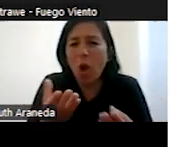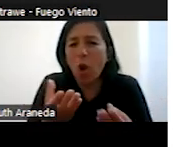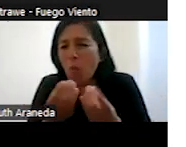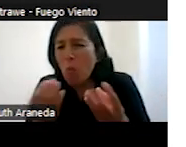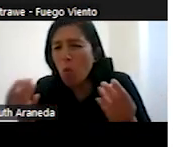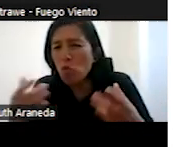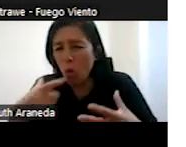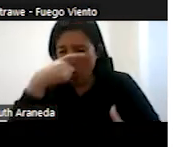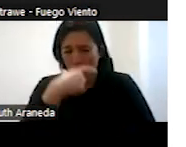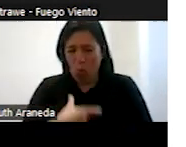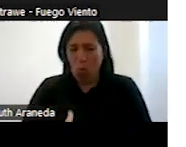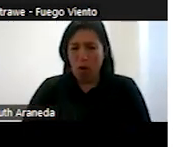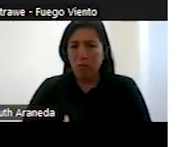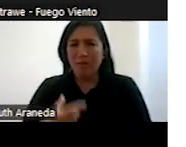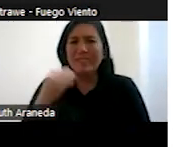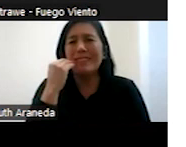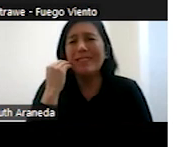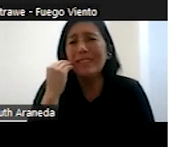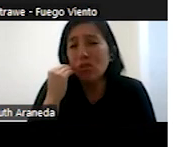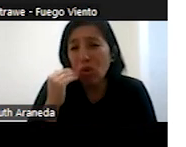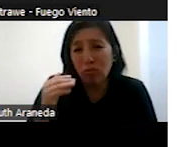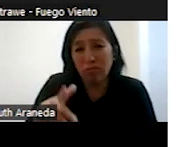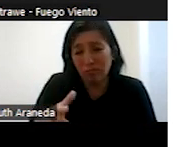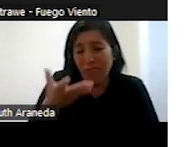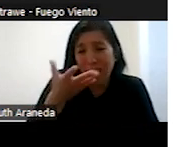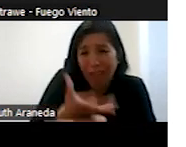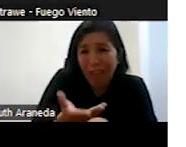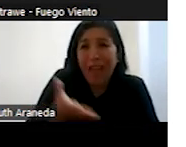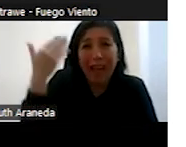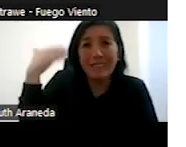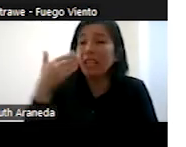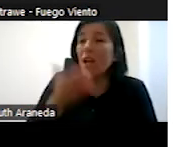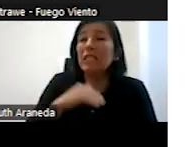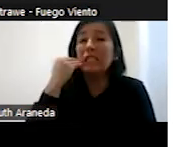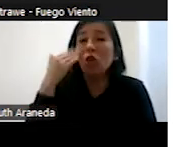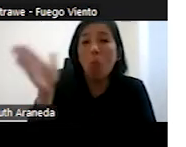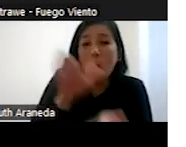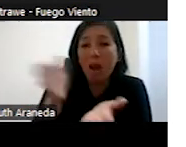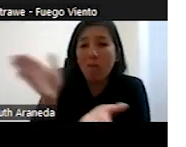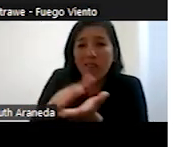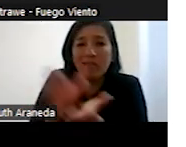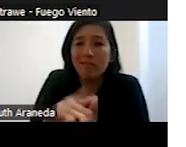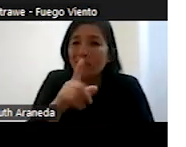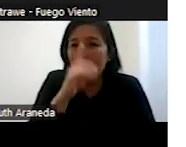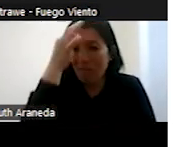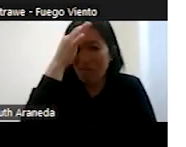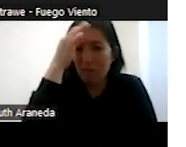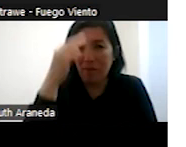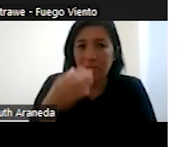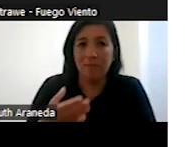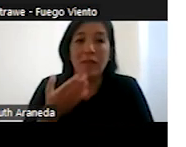muchos cuerpos de infantes. Hay una alta mortalidad infantil. La hipoplasia del esmalte